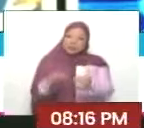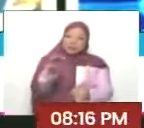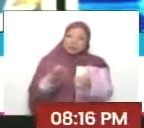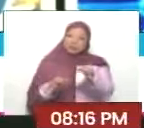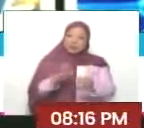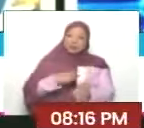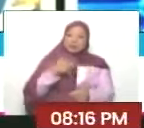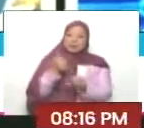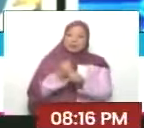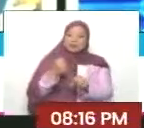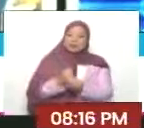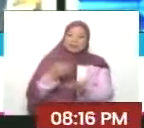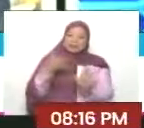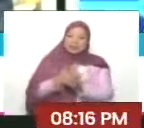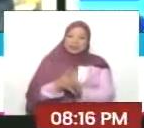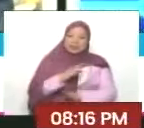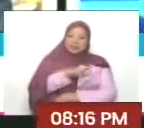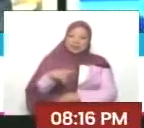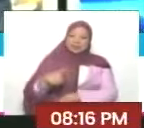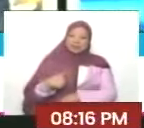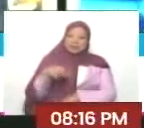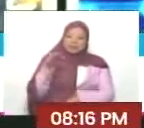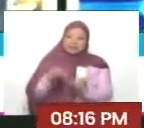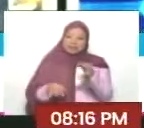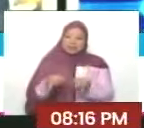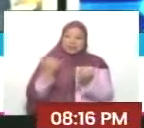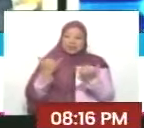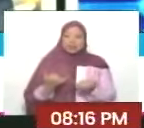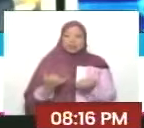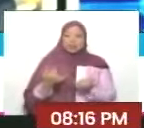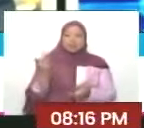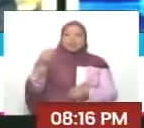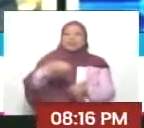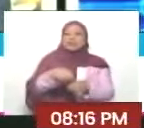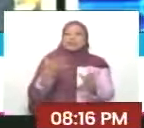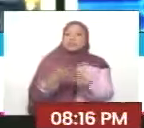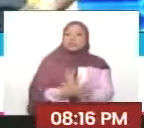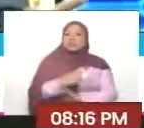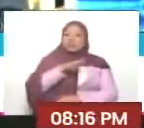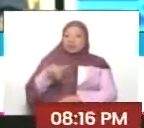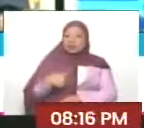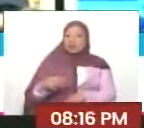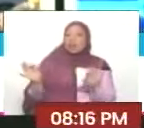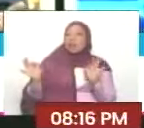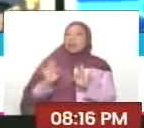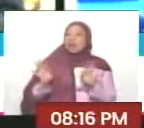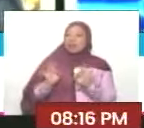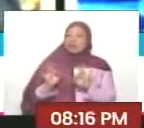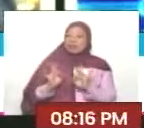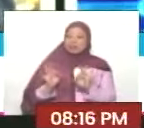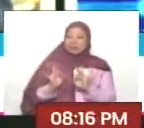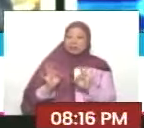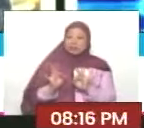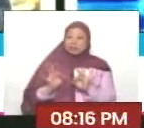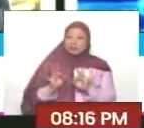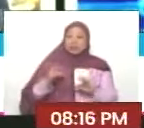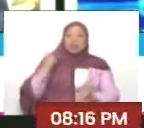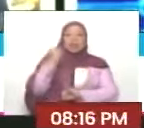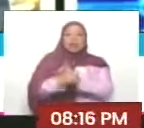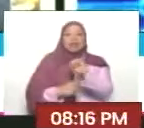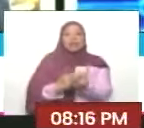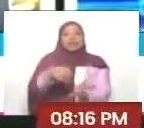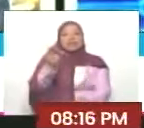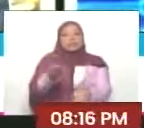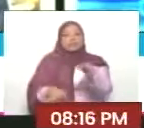Justicia pudiera parar inmediatamente el genocidio en Israel. ¿Y qué hacen? Nada. Porque la Corte Internacional